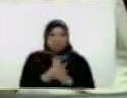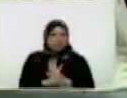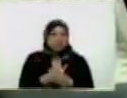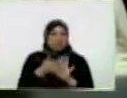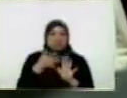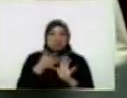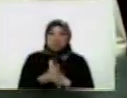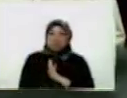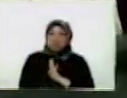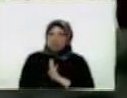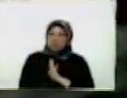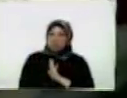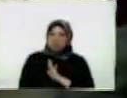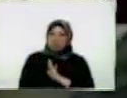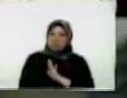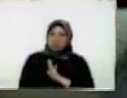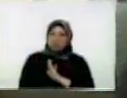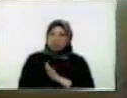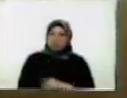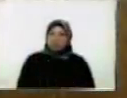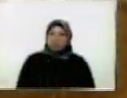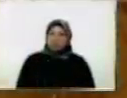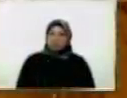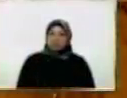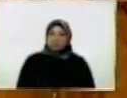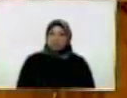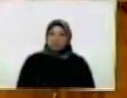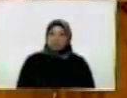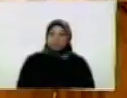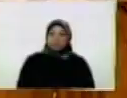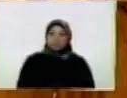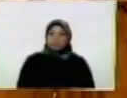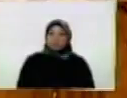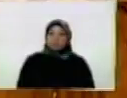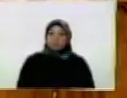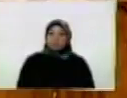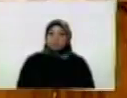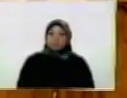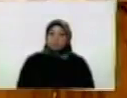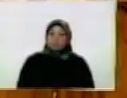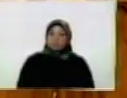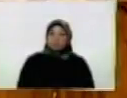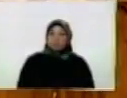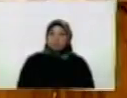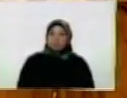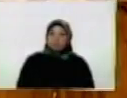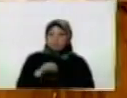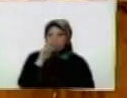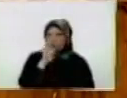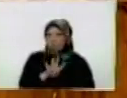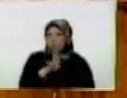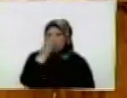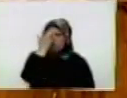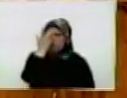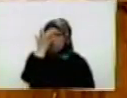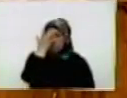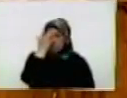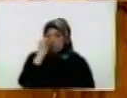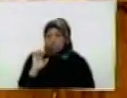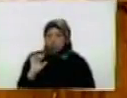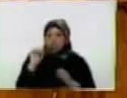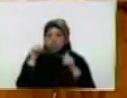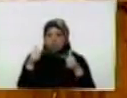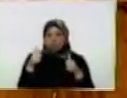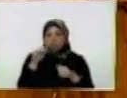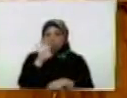justificación que ese día, porque el 4 de febrero las operaciones militares comenzaron el